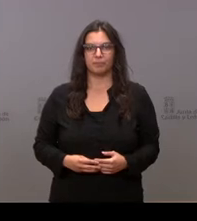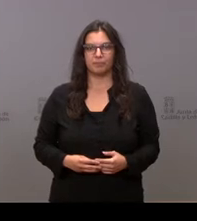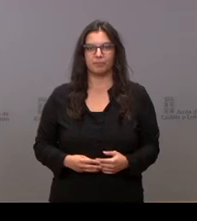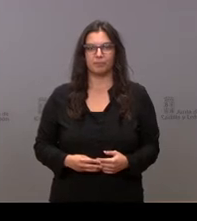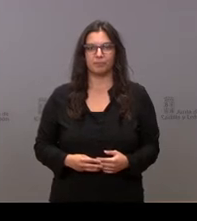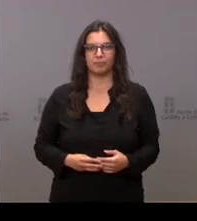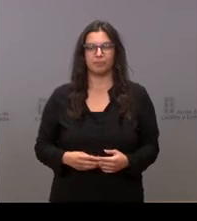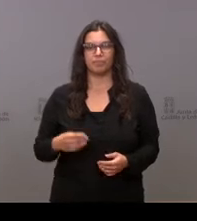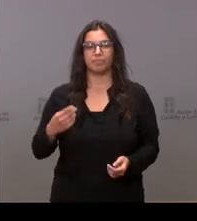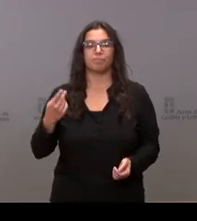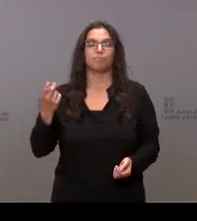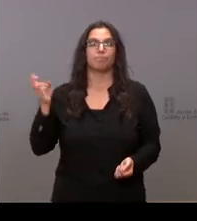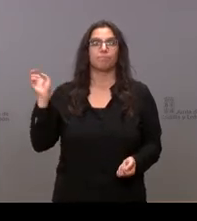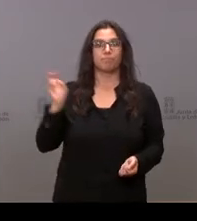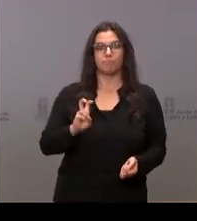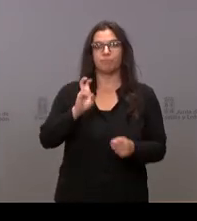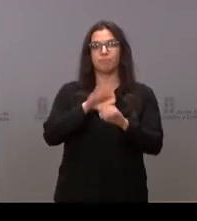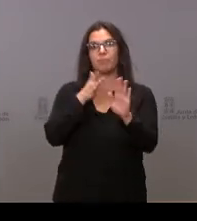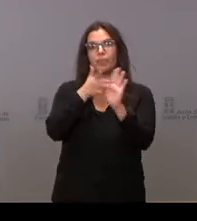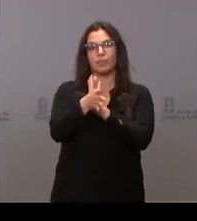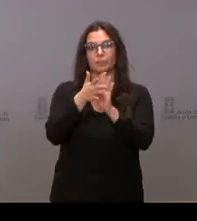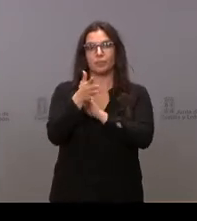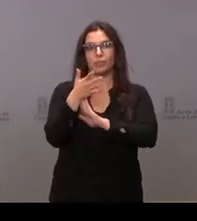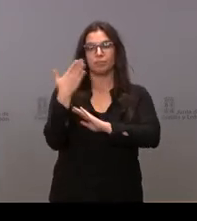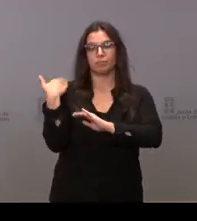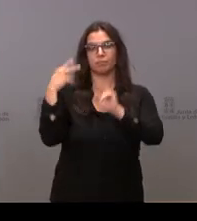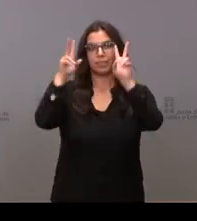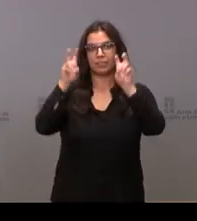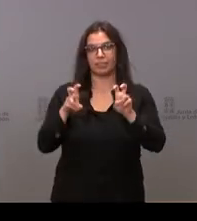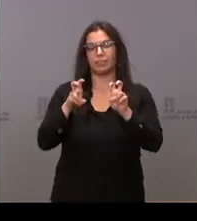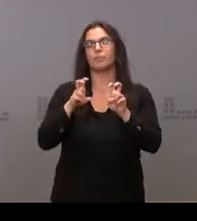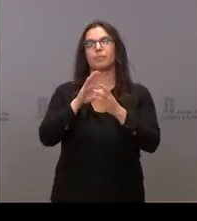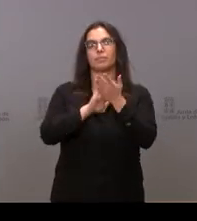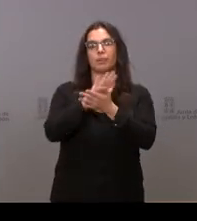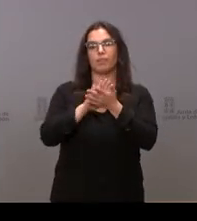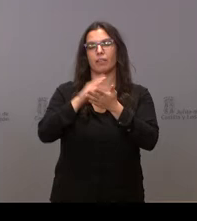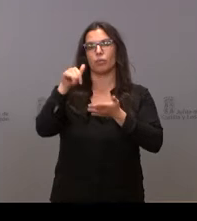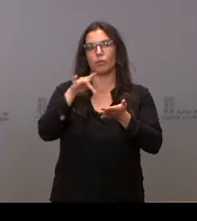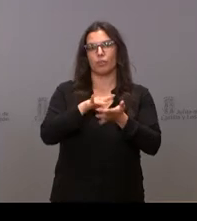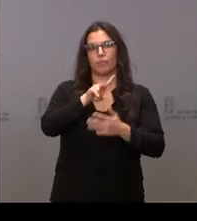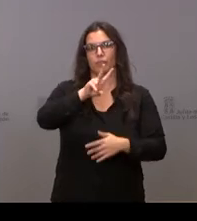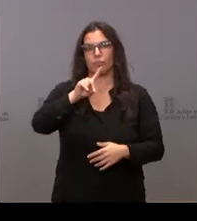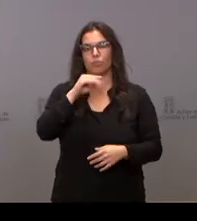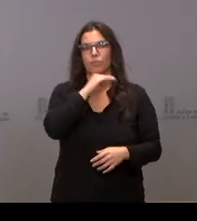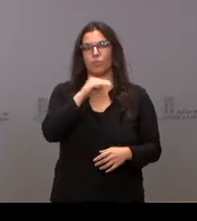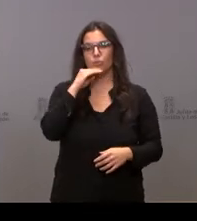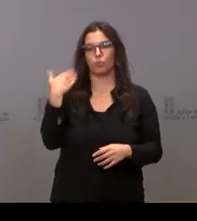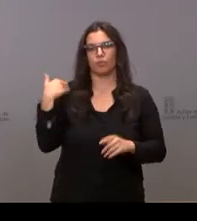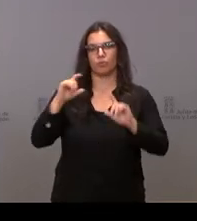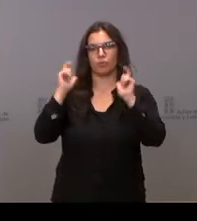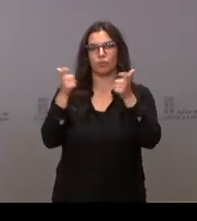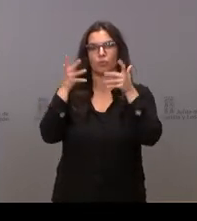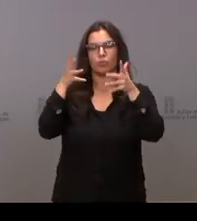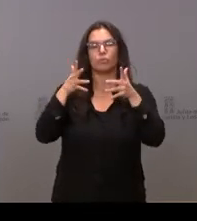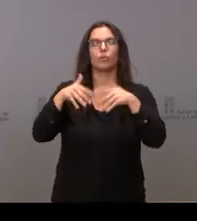Comparecemos para dar cuenta de los asuntos tratados en el Consejo de Gobierno hoy 21 de octubre. Nos acompaña el